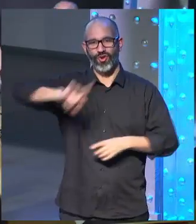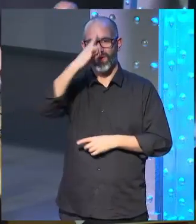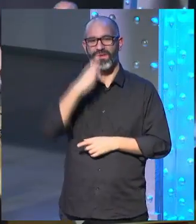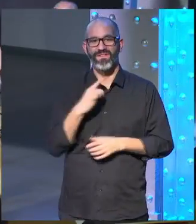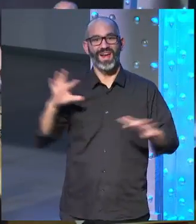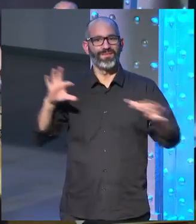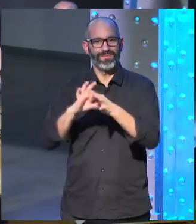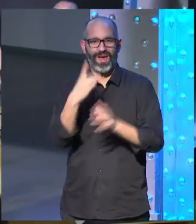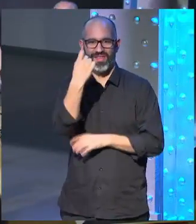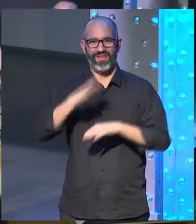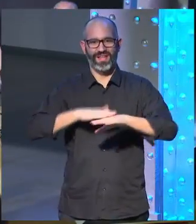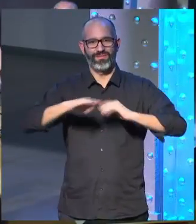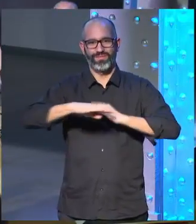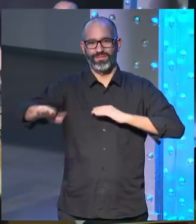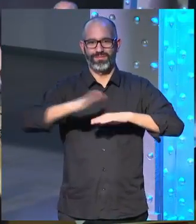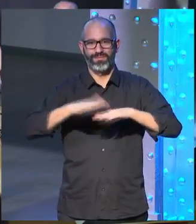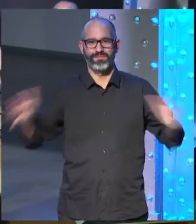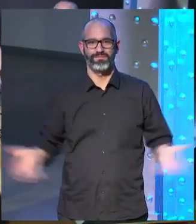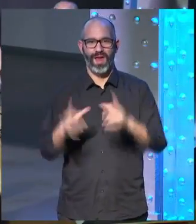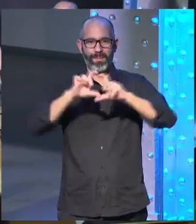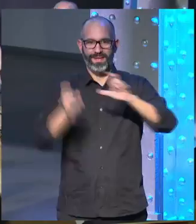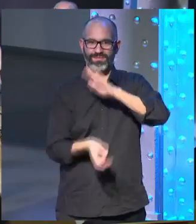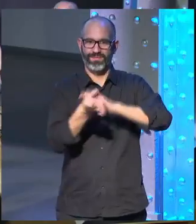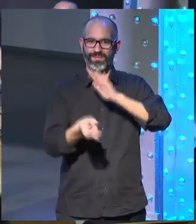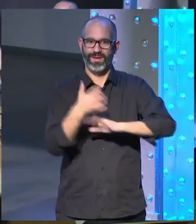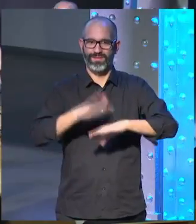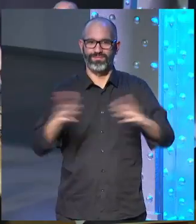perfiles startup, como dicen los anuncios, ¿no?